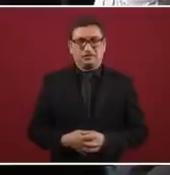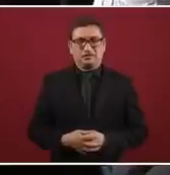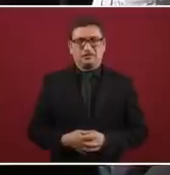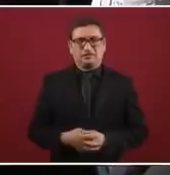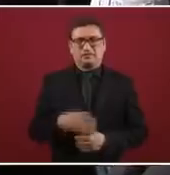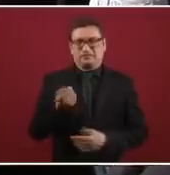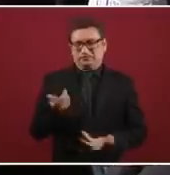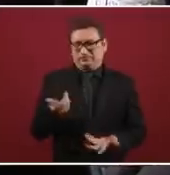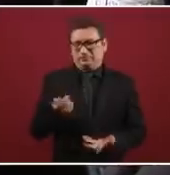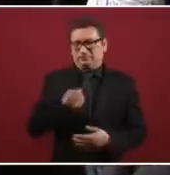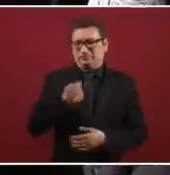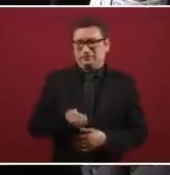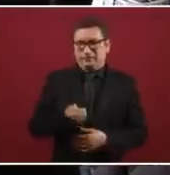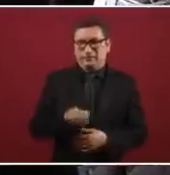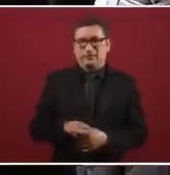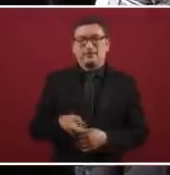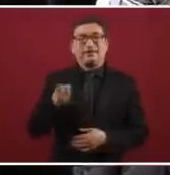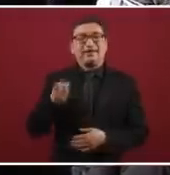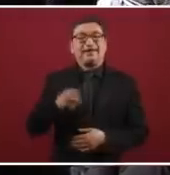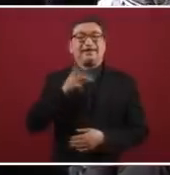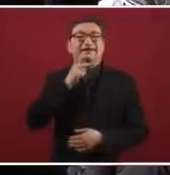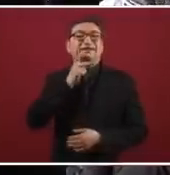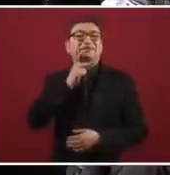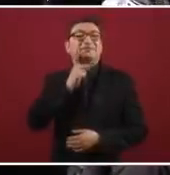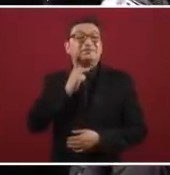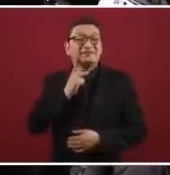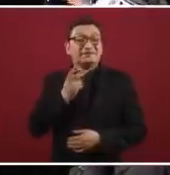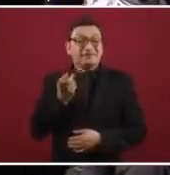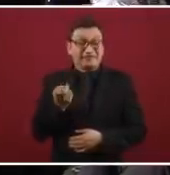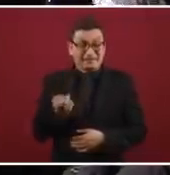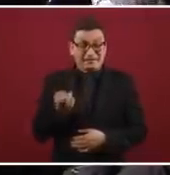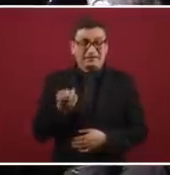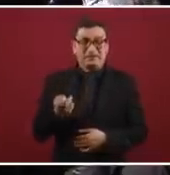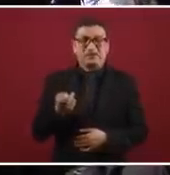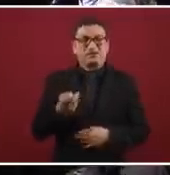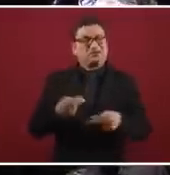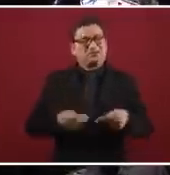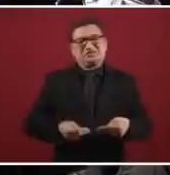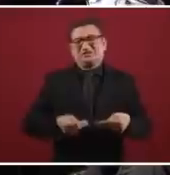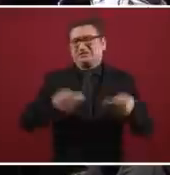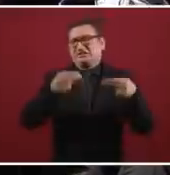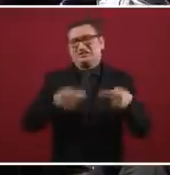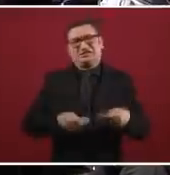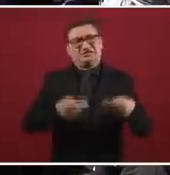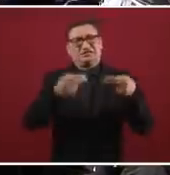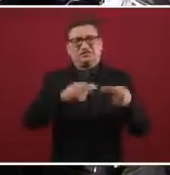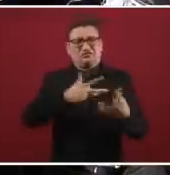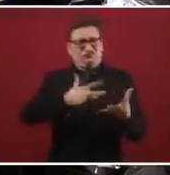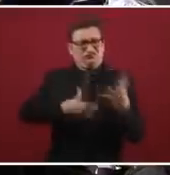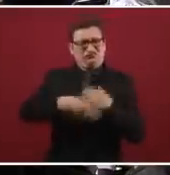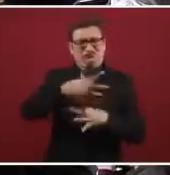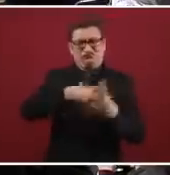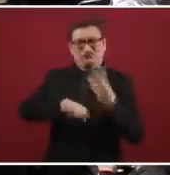Es decir, el petróleo es negocio. ¿Por qué?